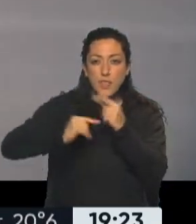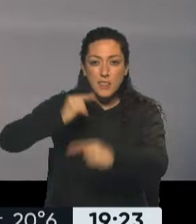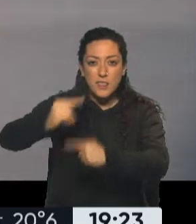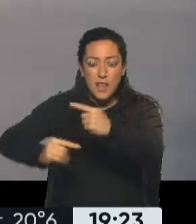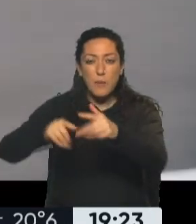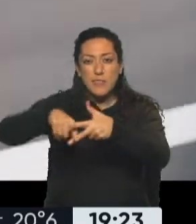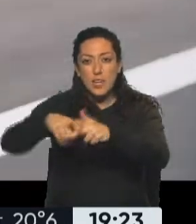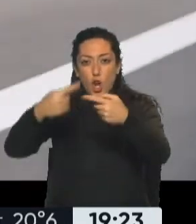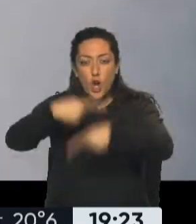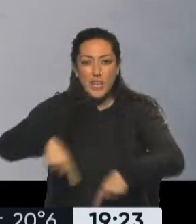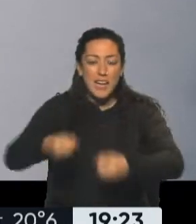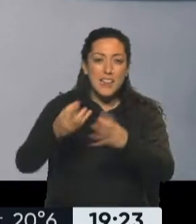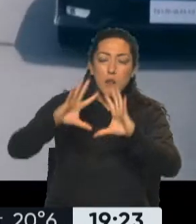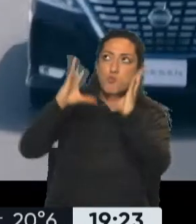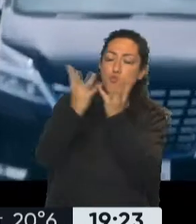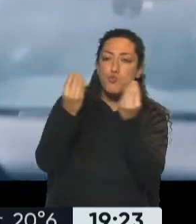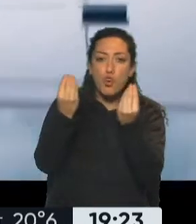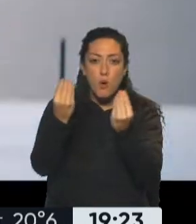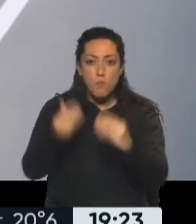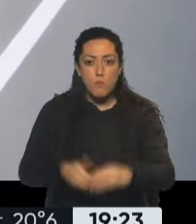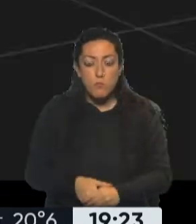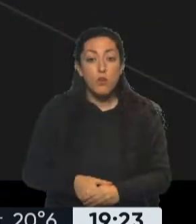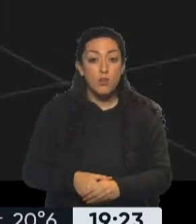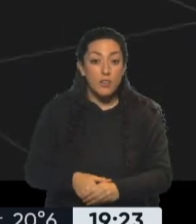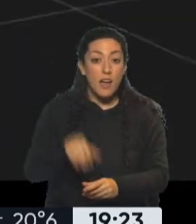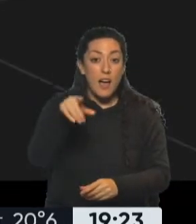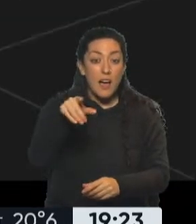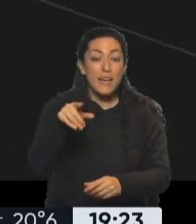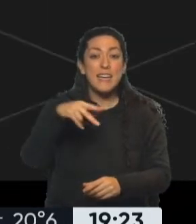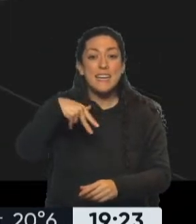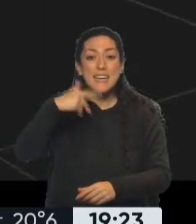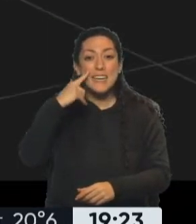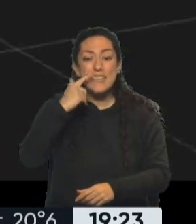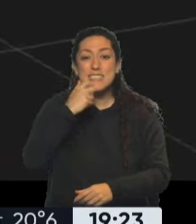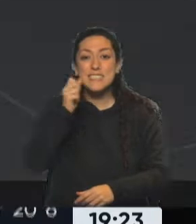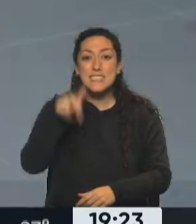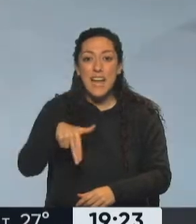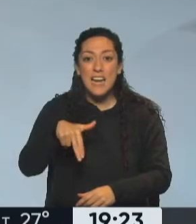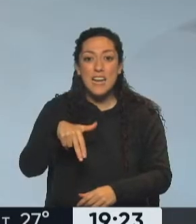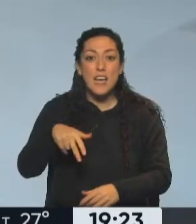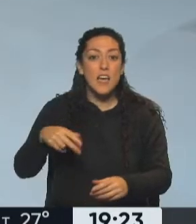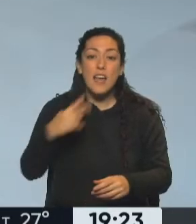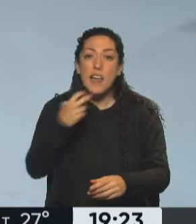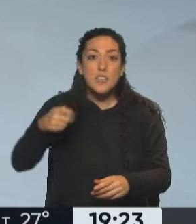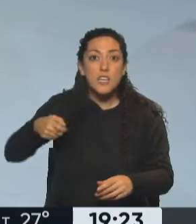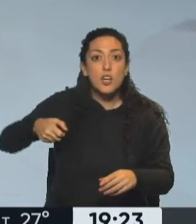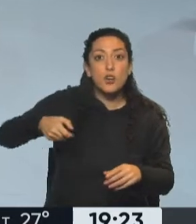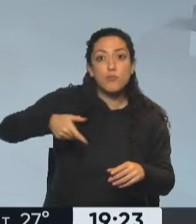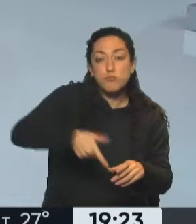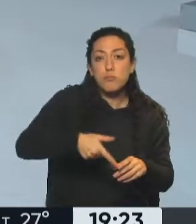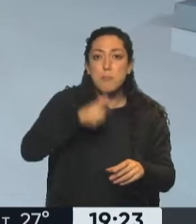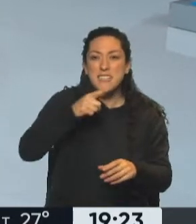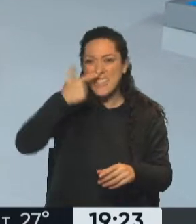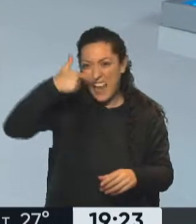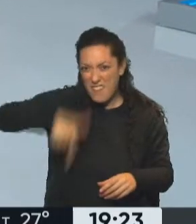es lo que sucede en el mundo. ¿Sí? En esta foto estoy cargando el Nissan Leaf, que se carga con electricidad. Claro, parece nafta, pero no